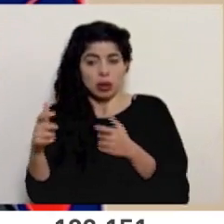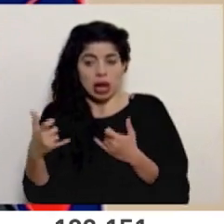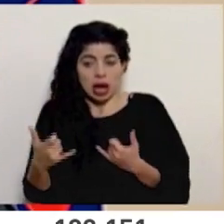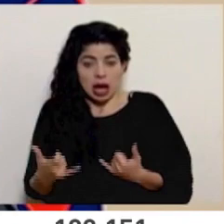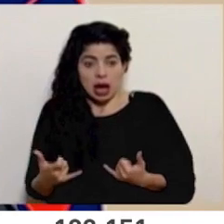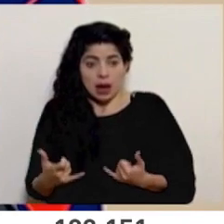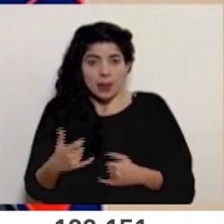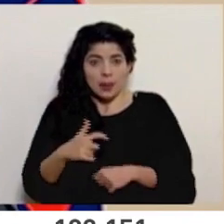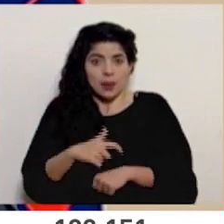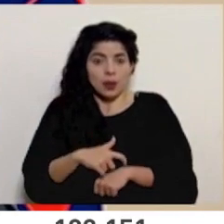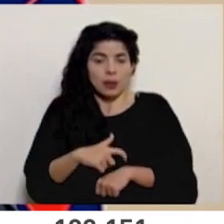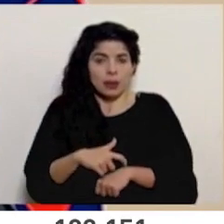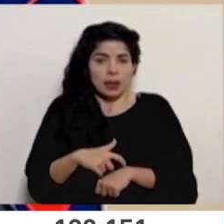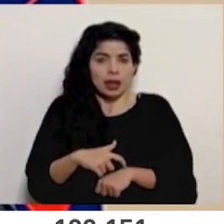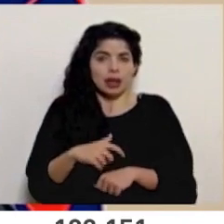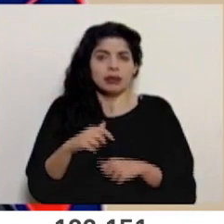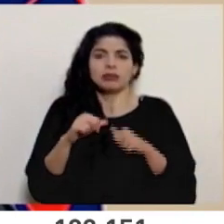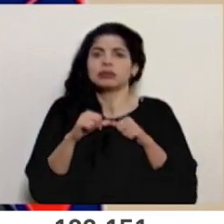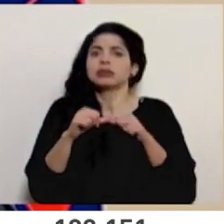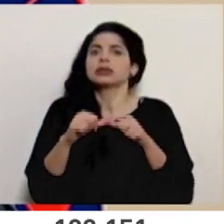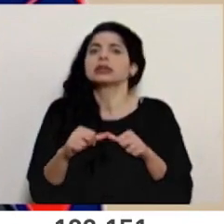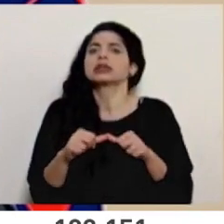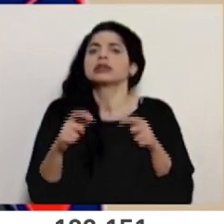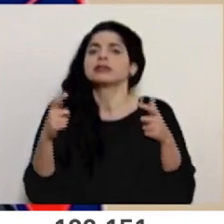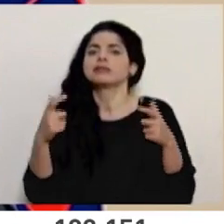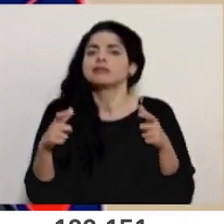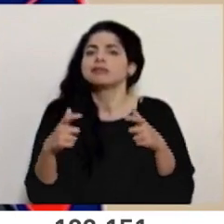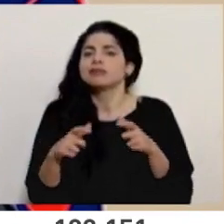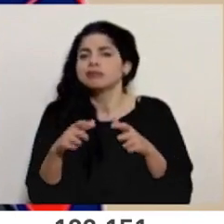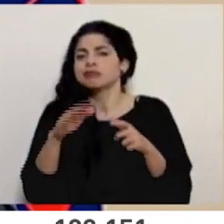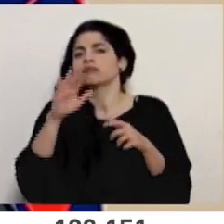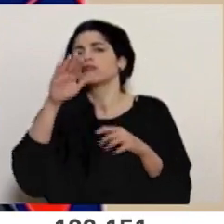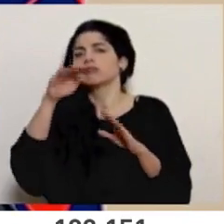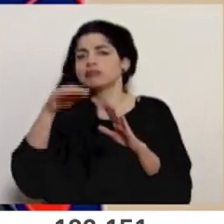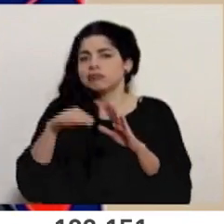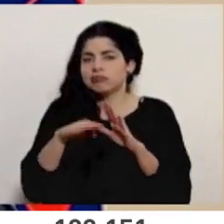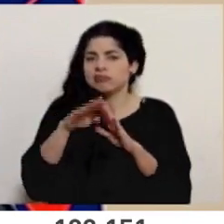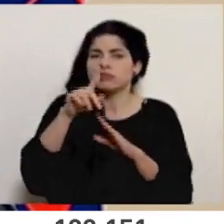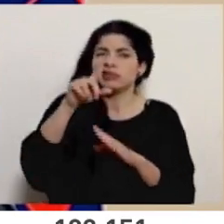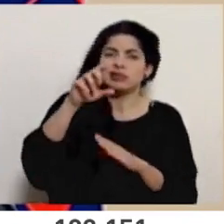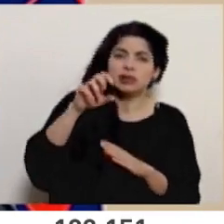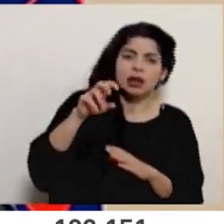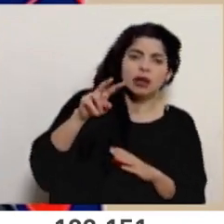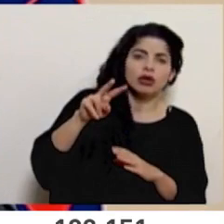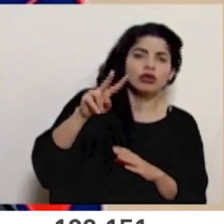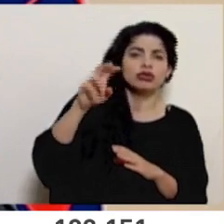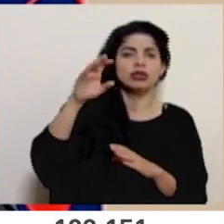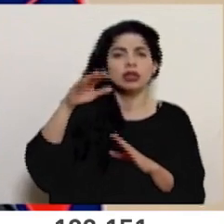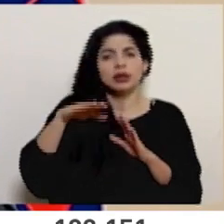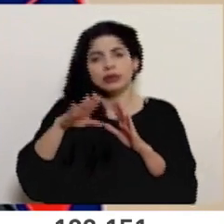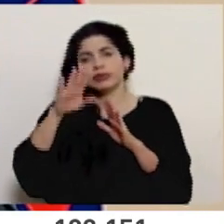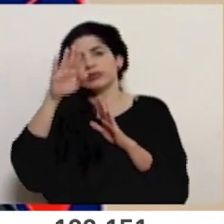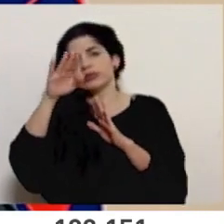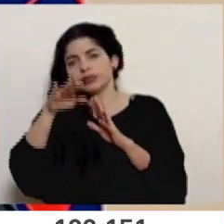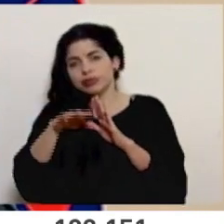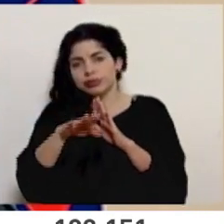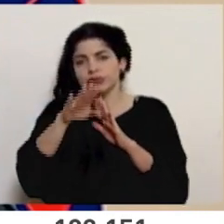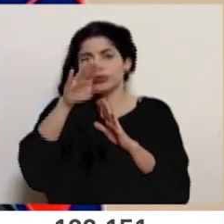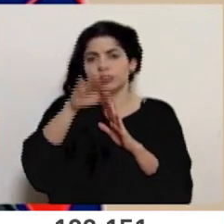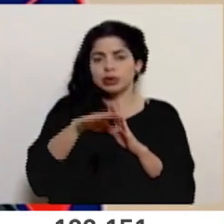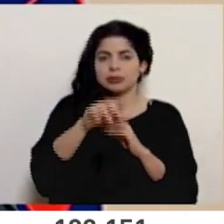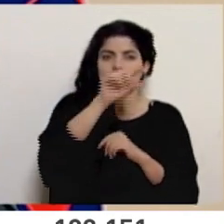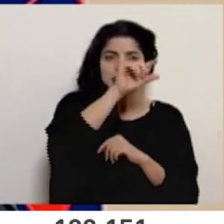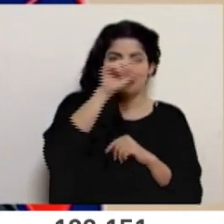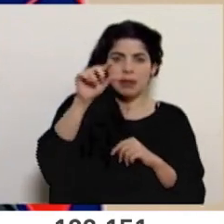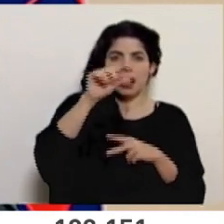teniendo descensos, ¿verdad?, oscilaciones en el orden de 100, 200 casos entre una semana epidemiológica y la